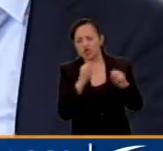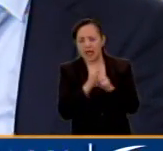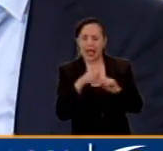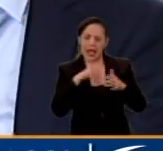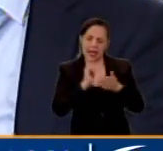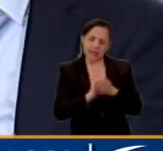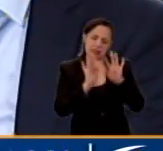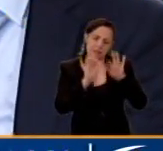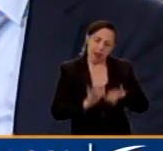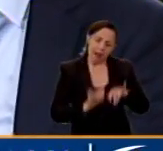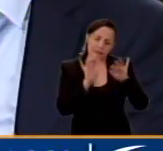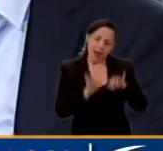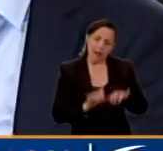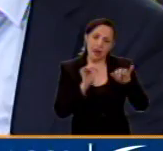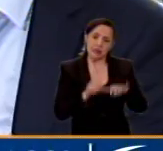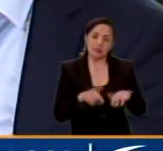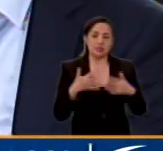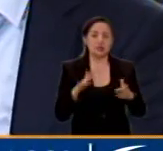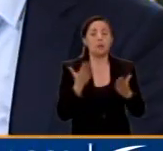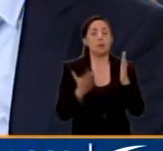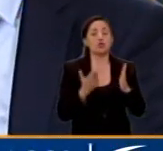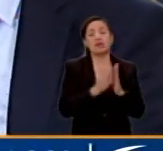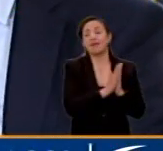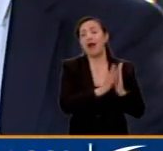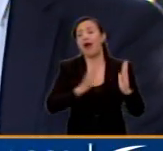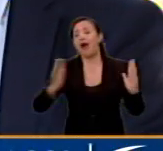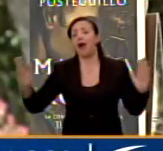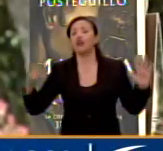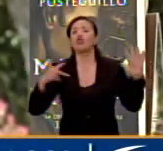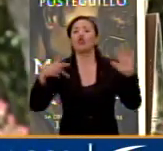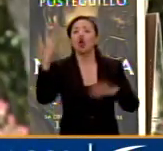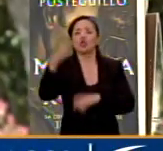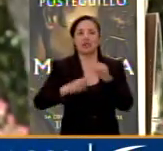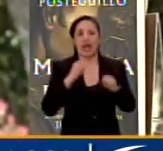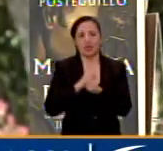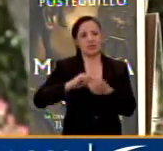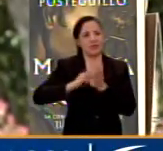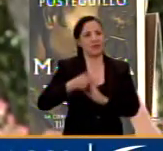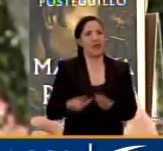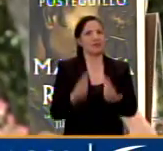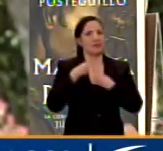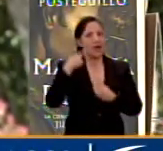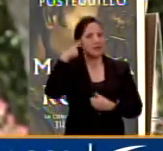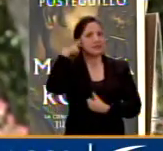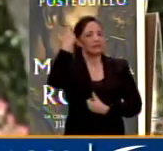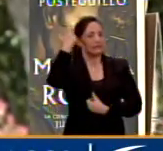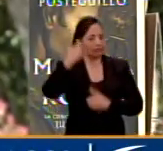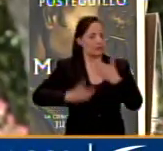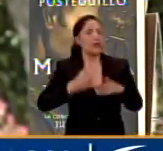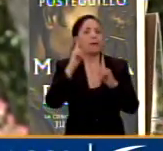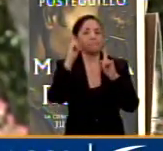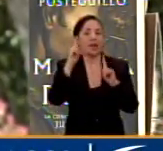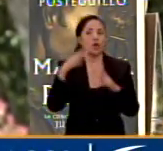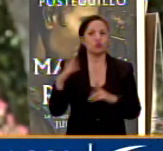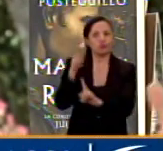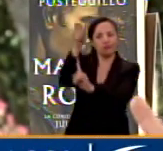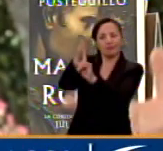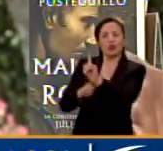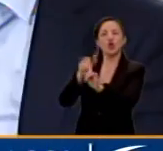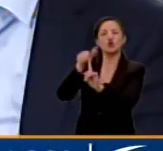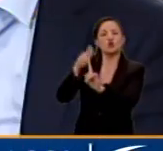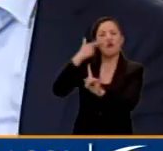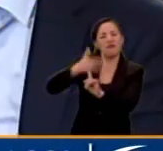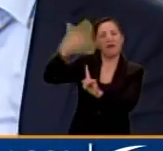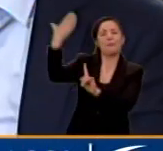literario que probablemente abarque 12 años de mi vida. Entonces, ciertamente es un desafío, pero un personaje como Julio César lo merece